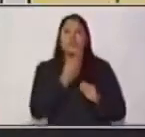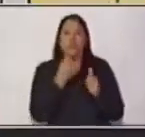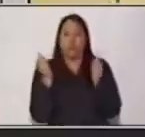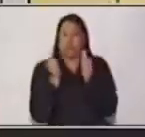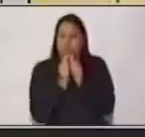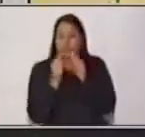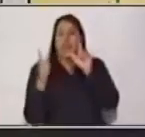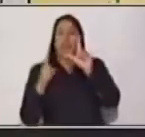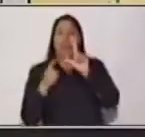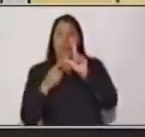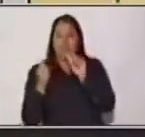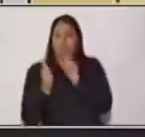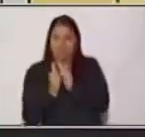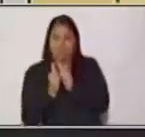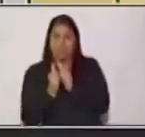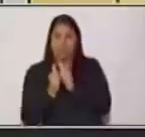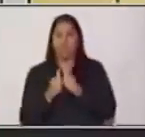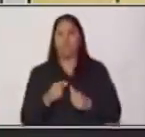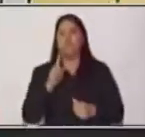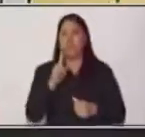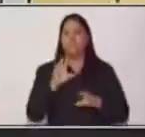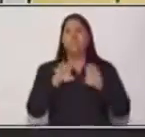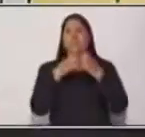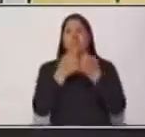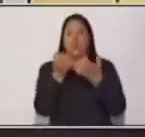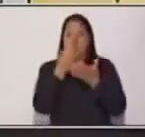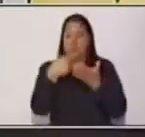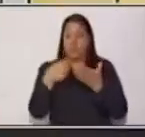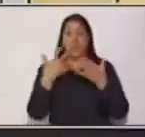a escribirlo, como ya aprendimos,